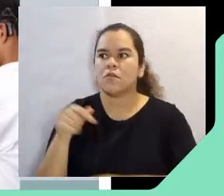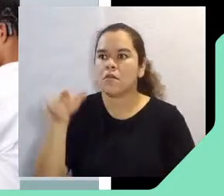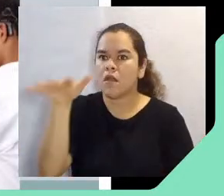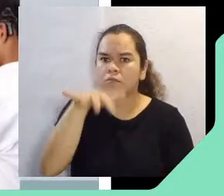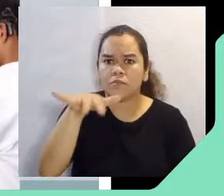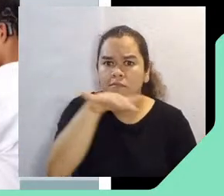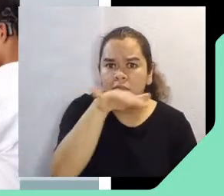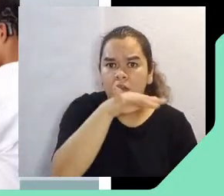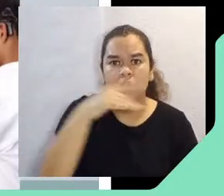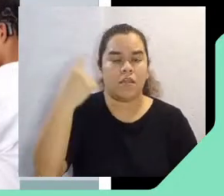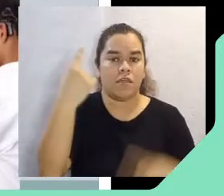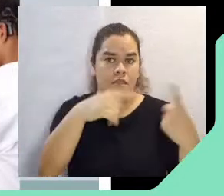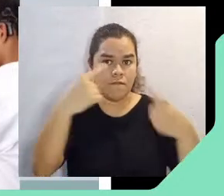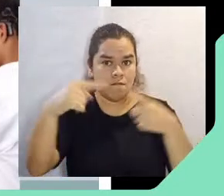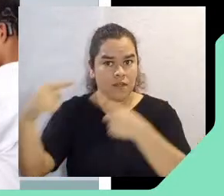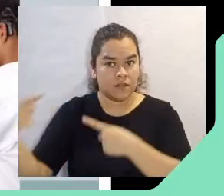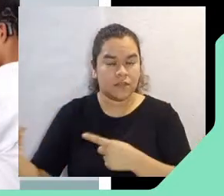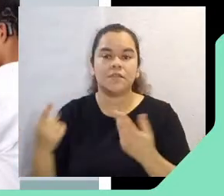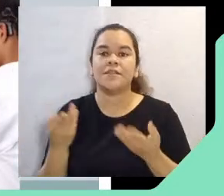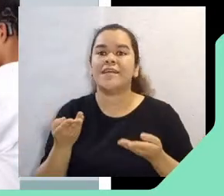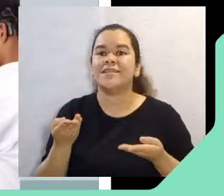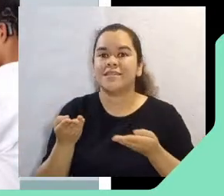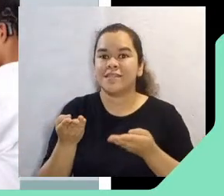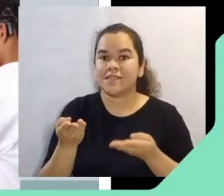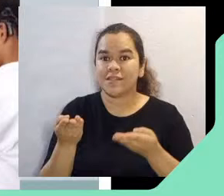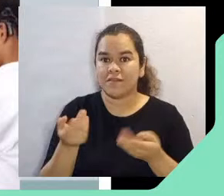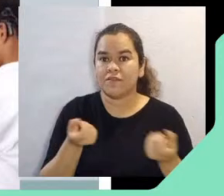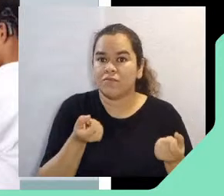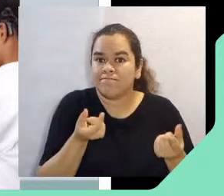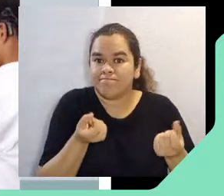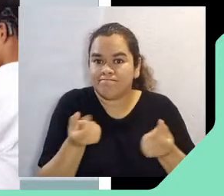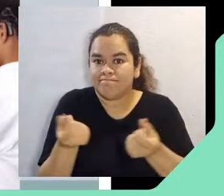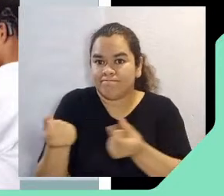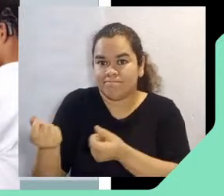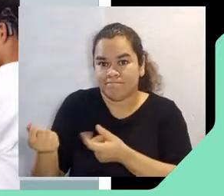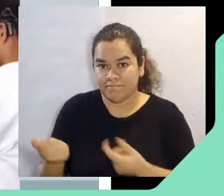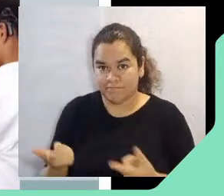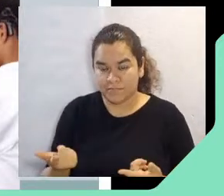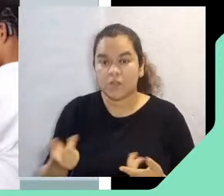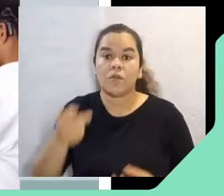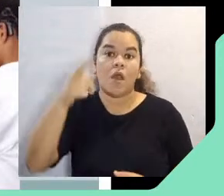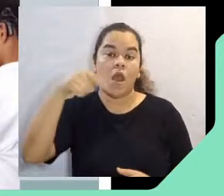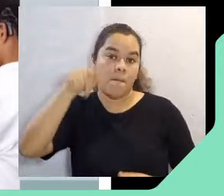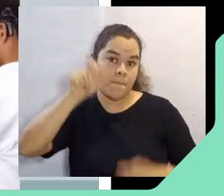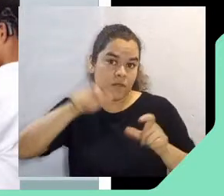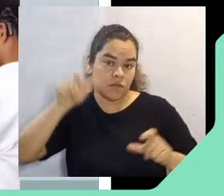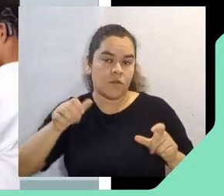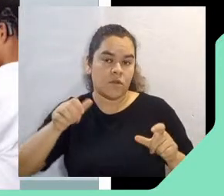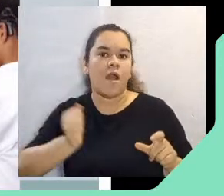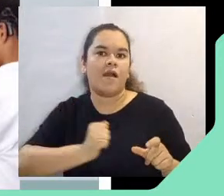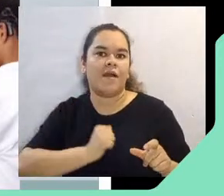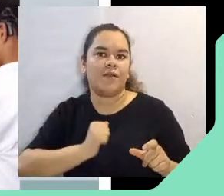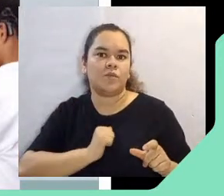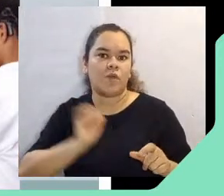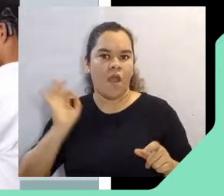a ofrecer servicio, y ustedes como alumnos avanzados acompañan estos